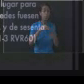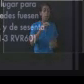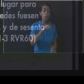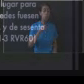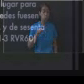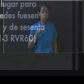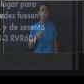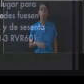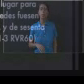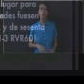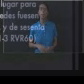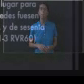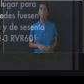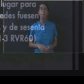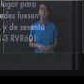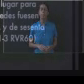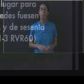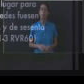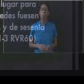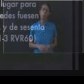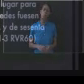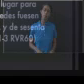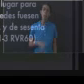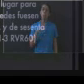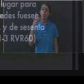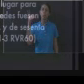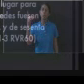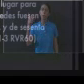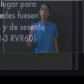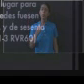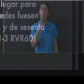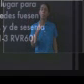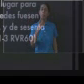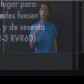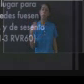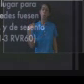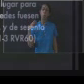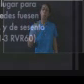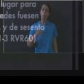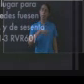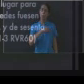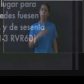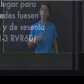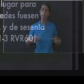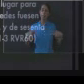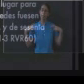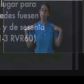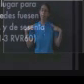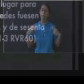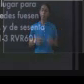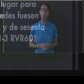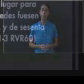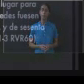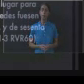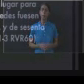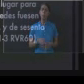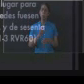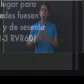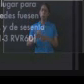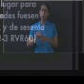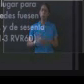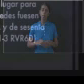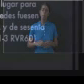Entonces resulta que para nuestra vida, Dios ha decretado cosas para nuestra vida. Y tal vez están archivadas.